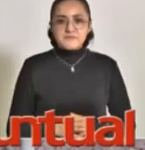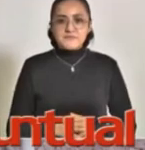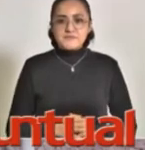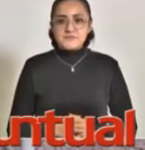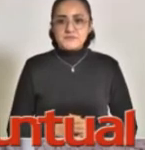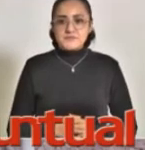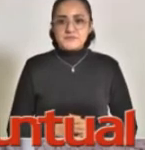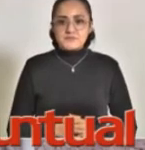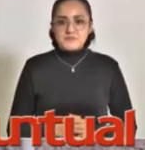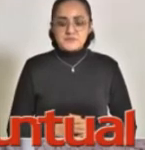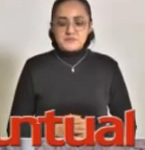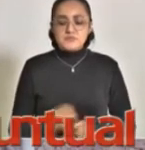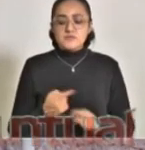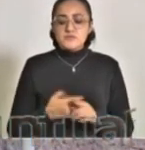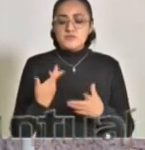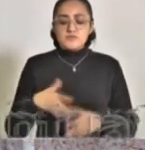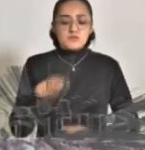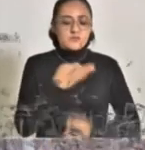Seamos